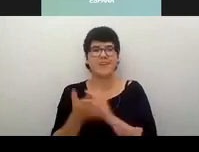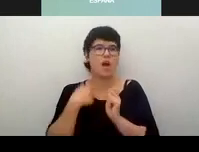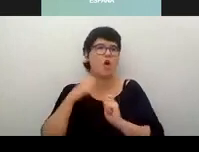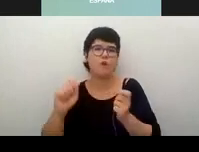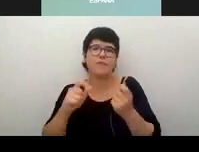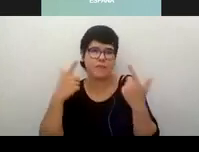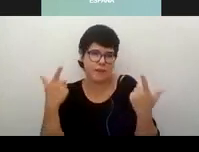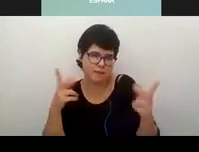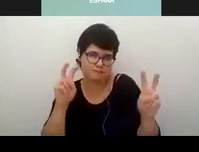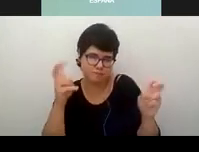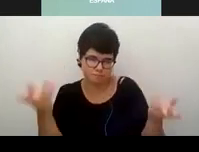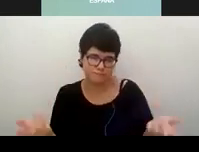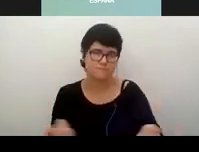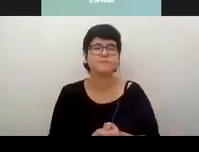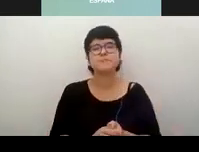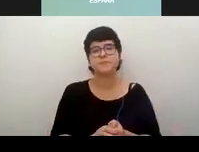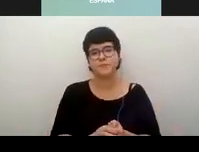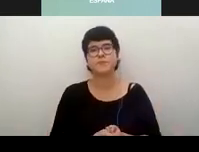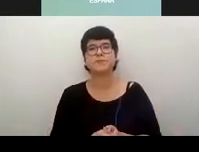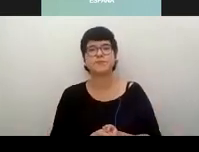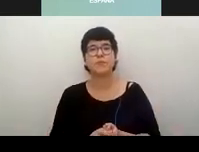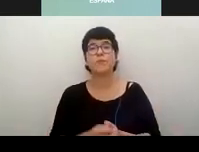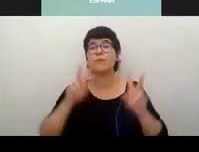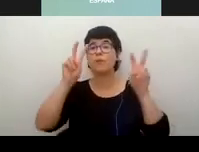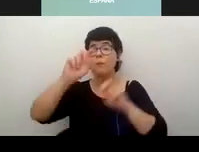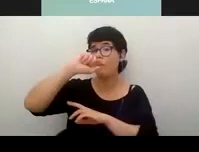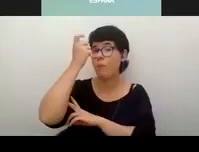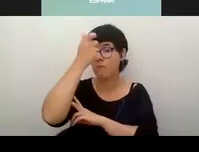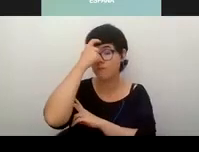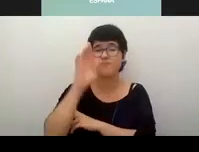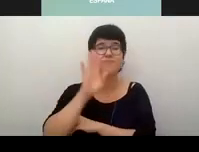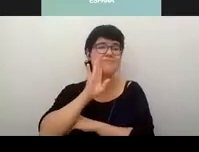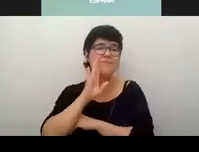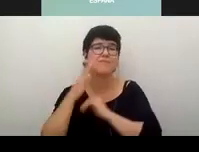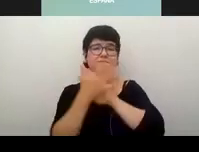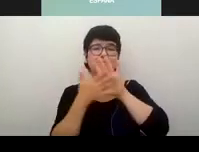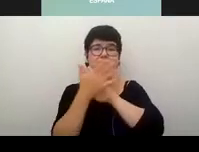entre comillas. Bueno, el concepto de disbiosis, como comentábamos antes,